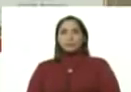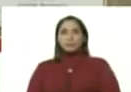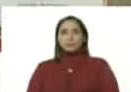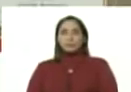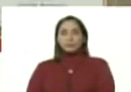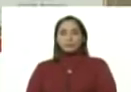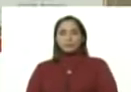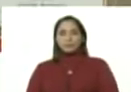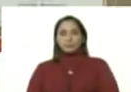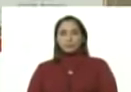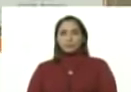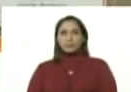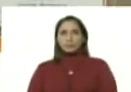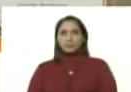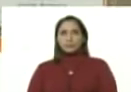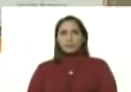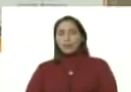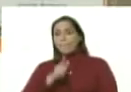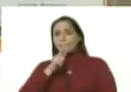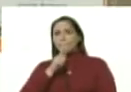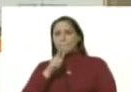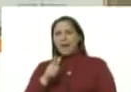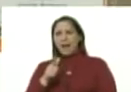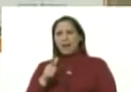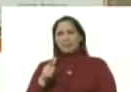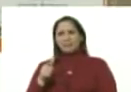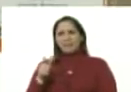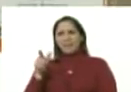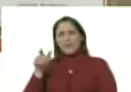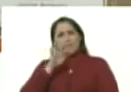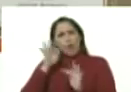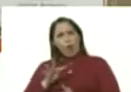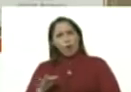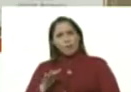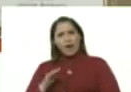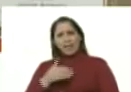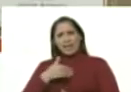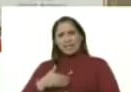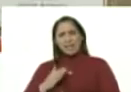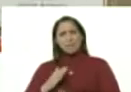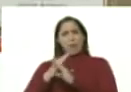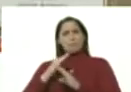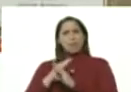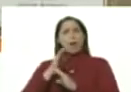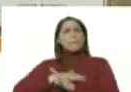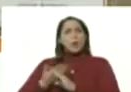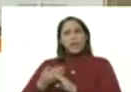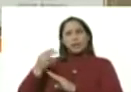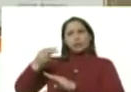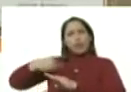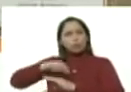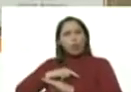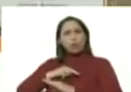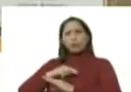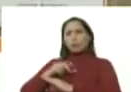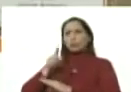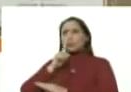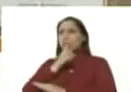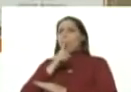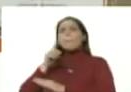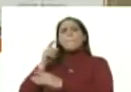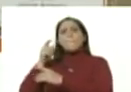el mal gesto de pretender interrumpirnos porque habíamos mencionado a otro Estado miembro como responsable de algo. Y sí,